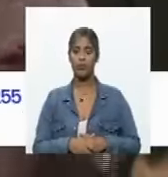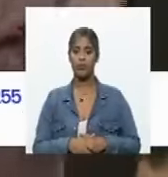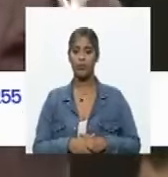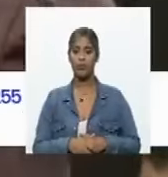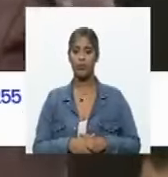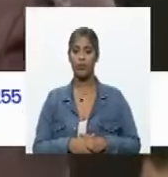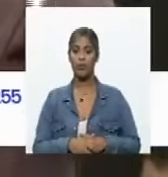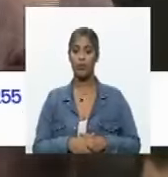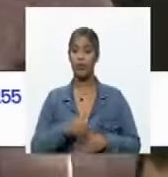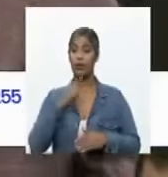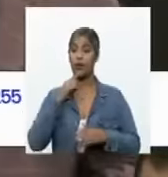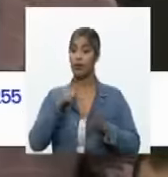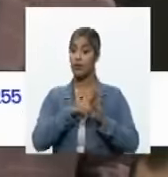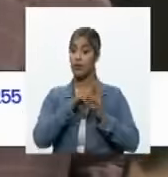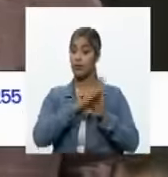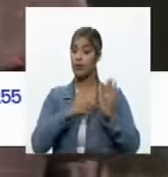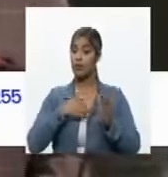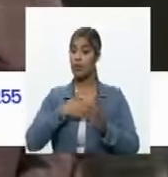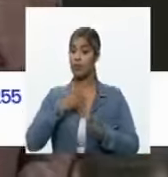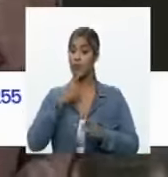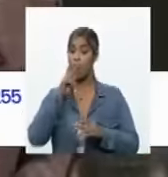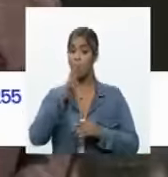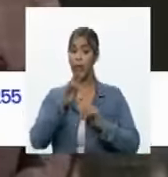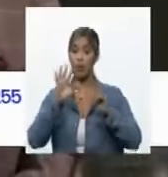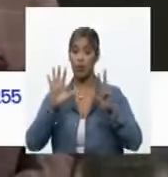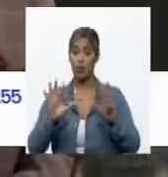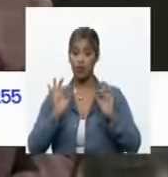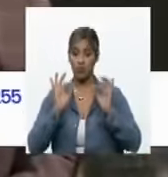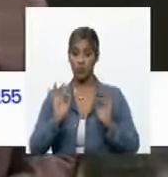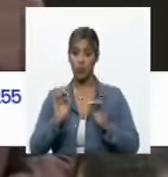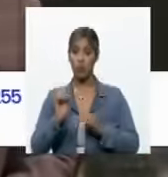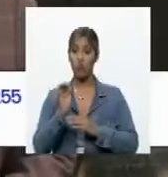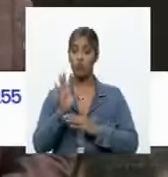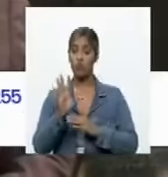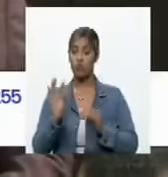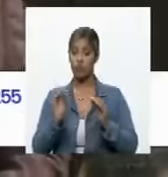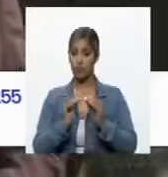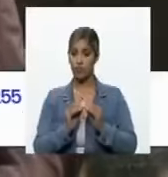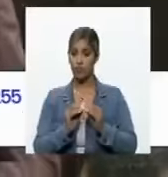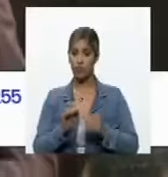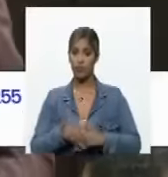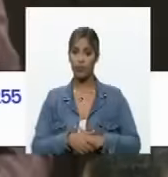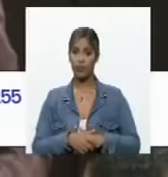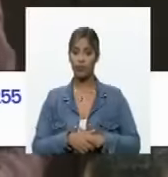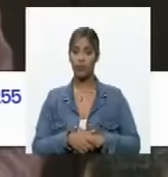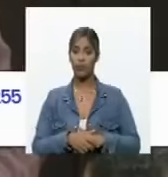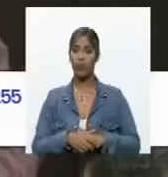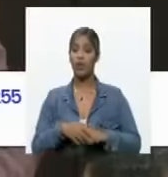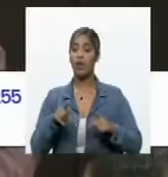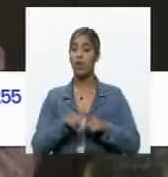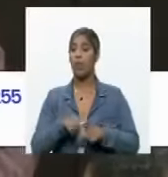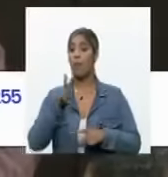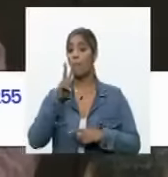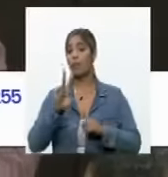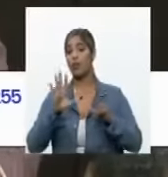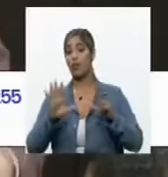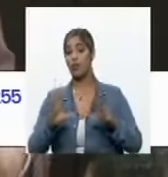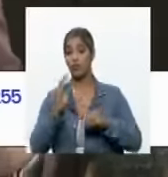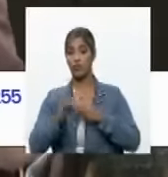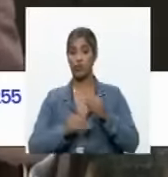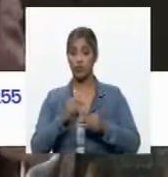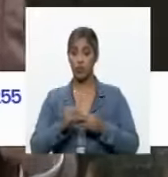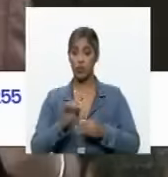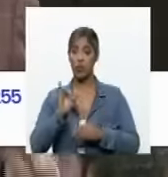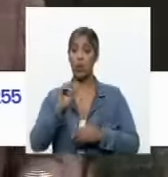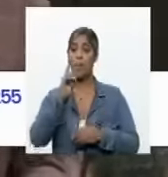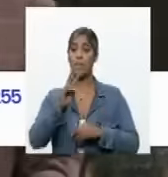La Divina Providencia quiso que el 28 fuera su número común. Con el 28 llegó y con